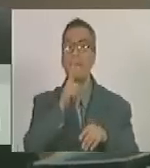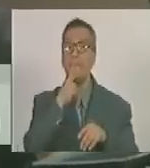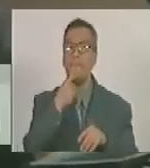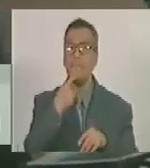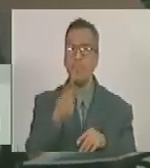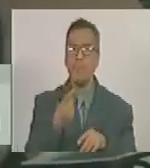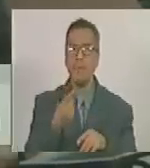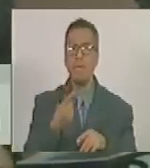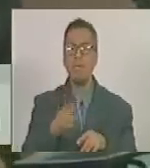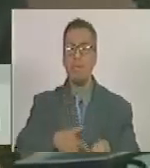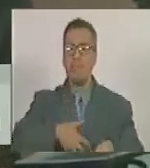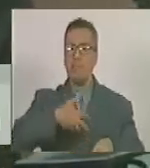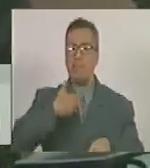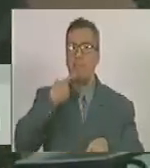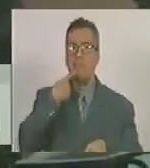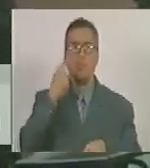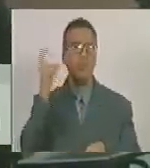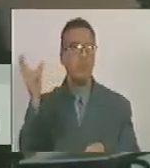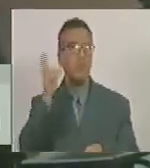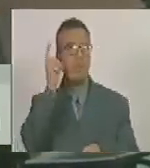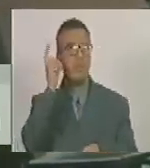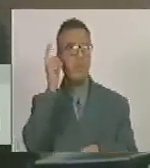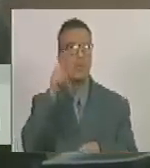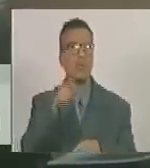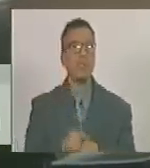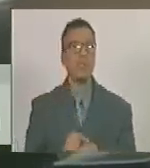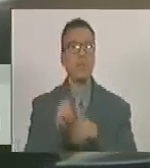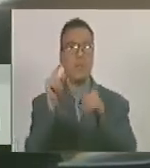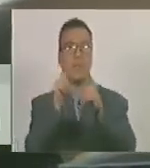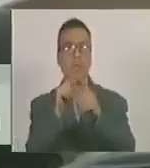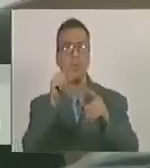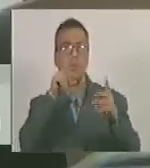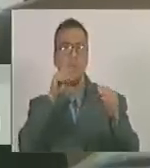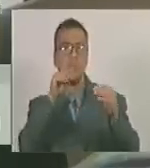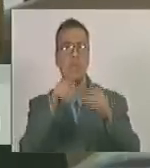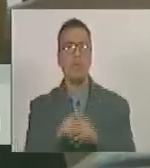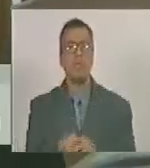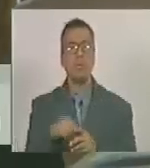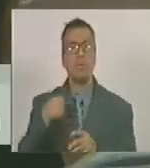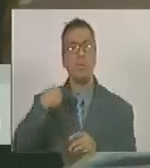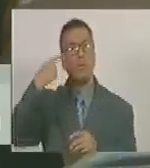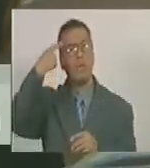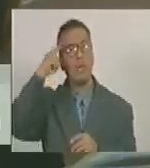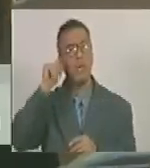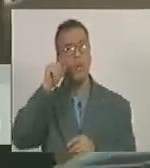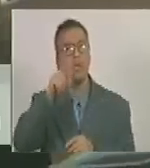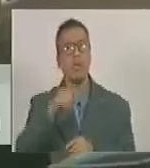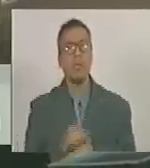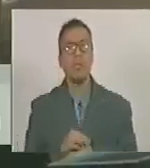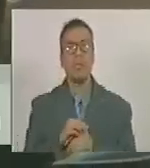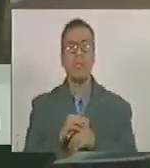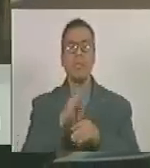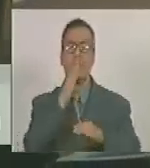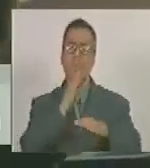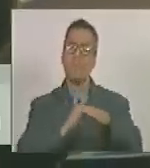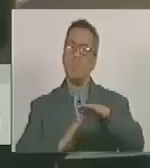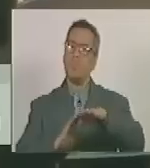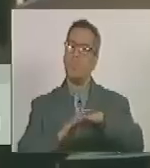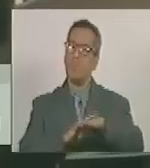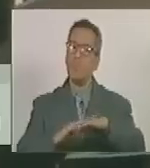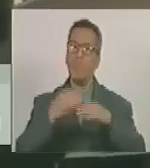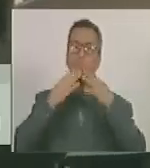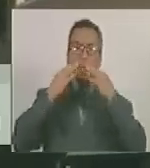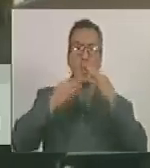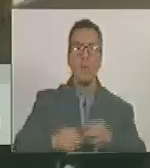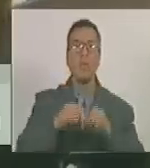aquí escuchar un discurso como que eso fuera una acción inocente o que fuera verdad